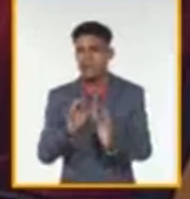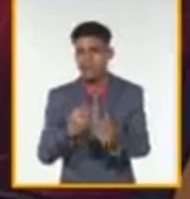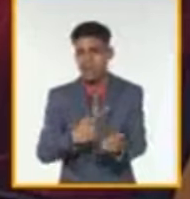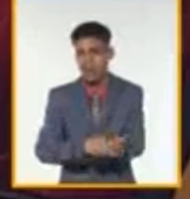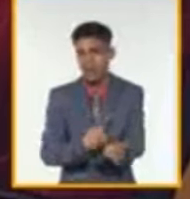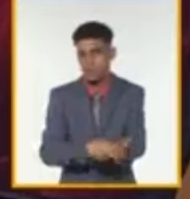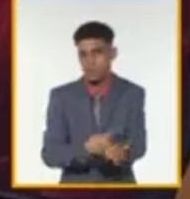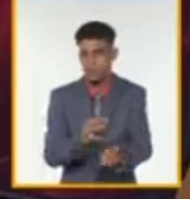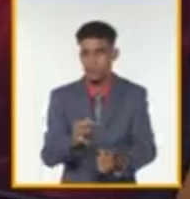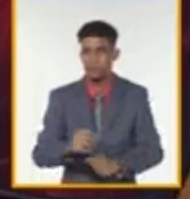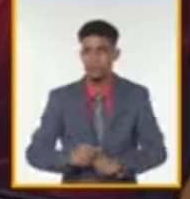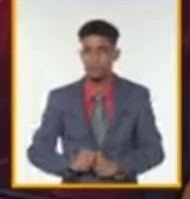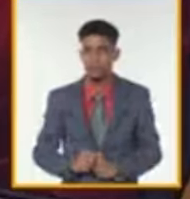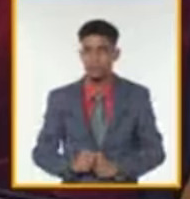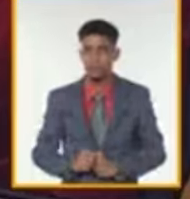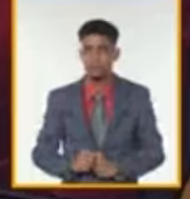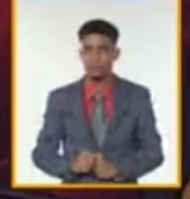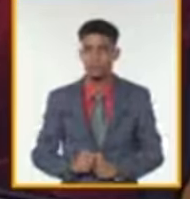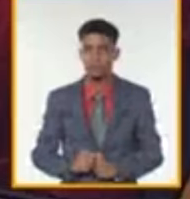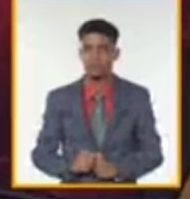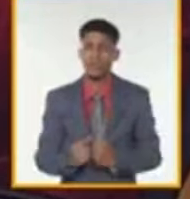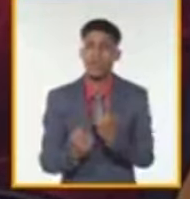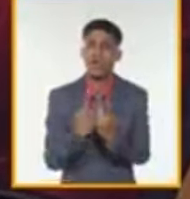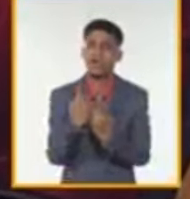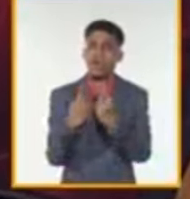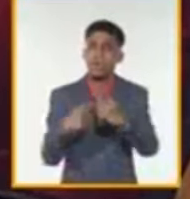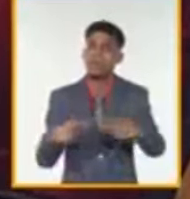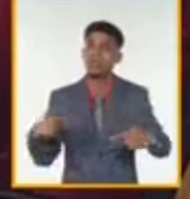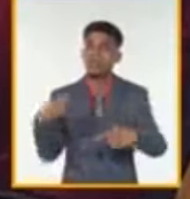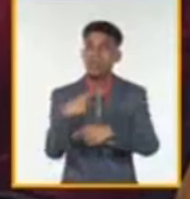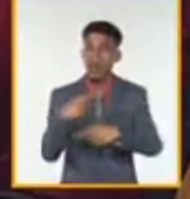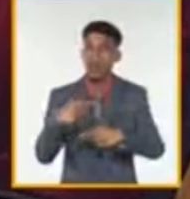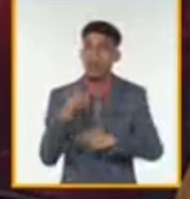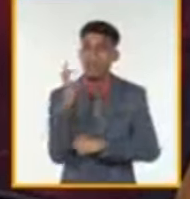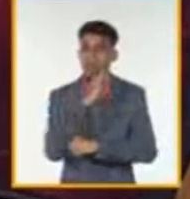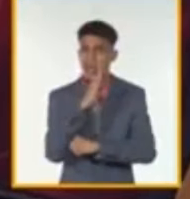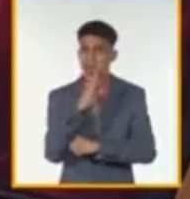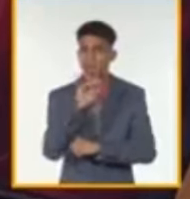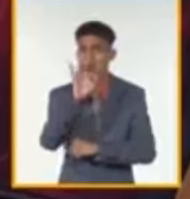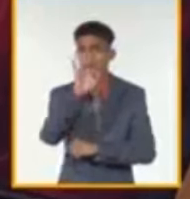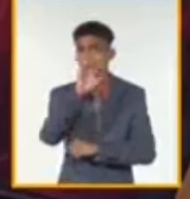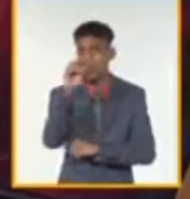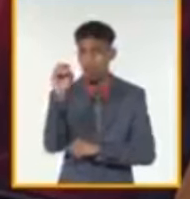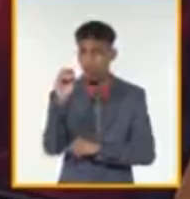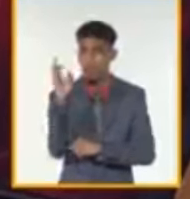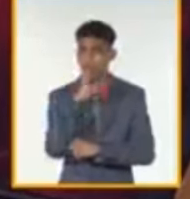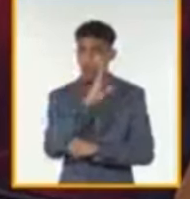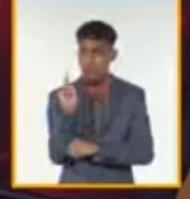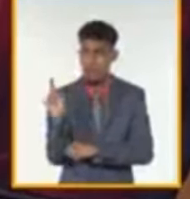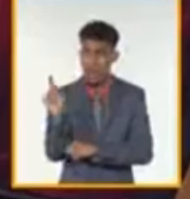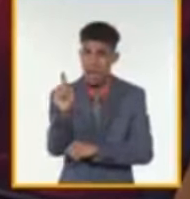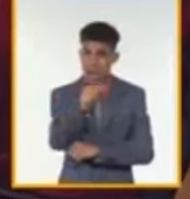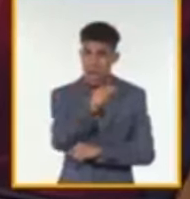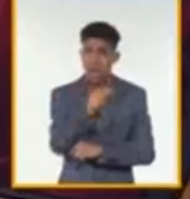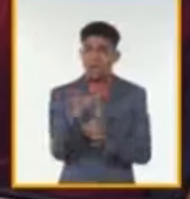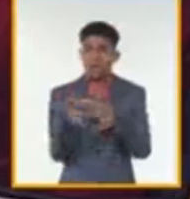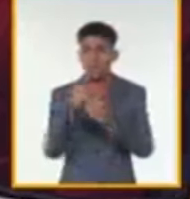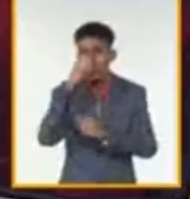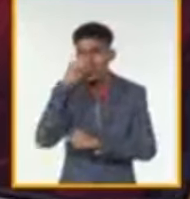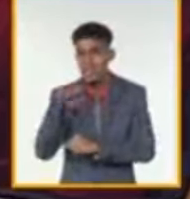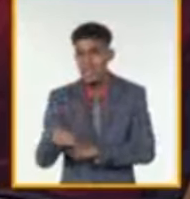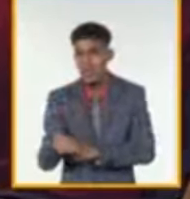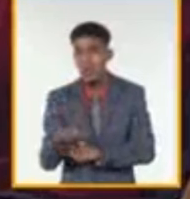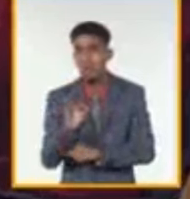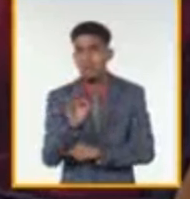merece esta fecha en este caso son algunas de las principales actividades ya le explicaba son más de 800 actividades por acá va a estar la comena el circo nacional